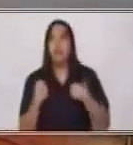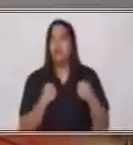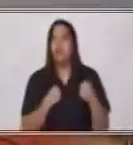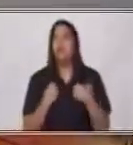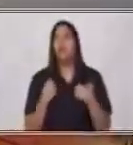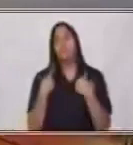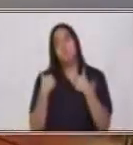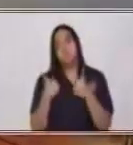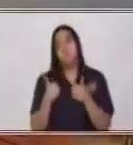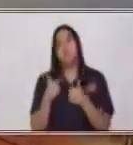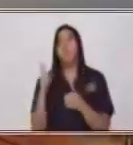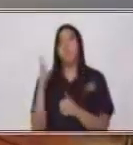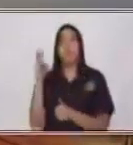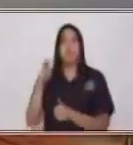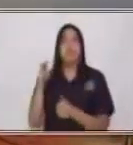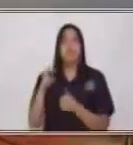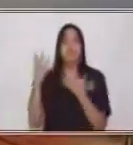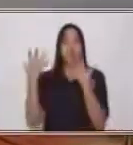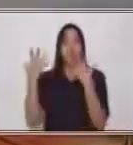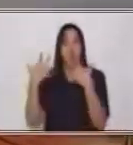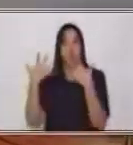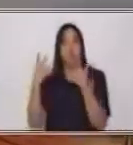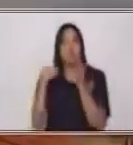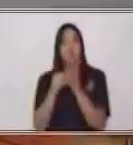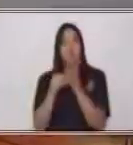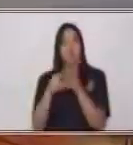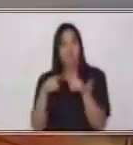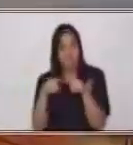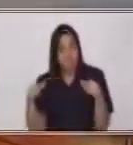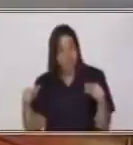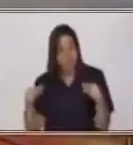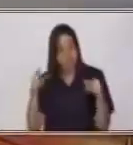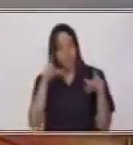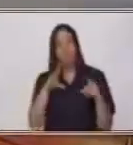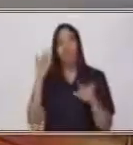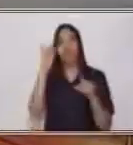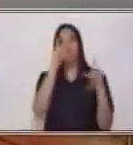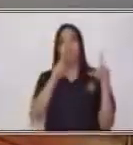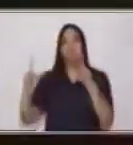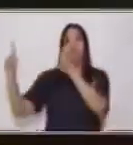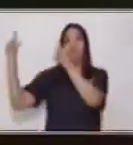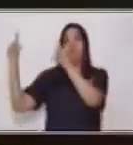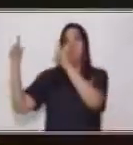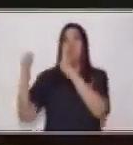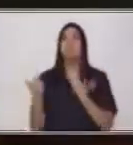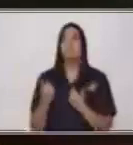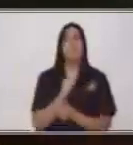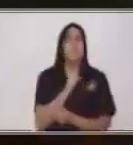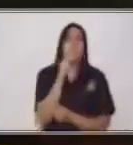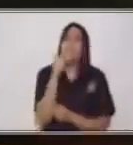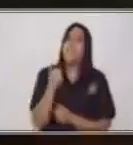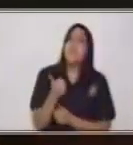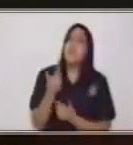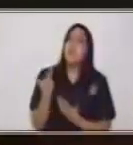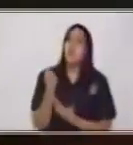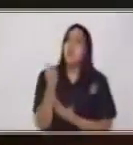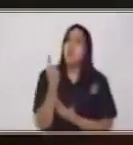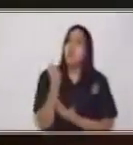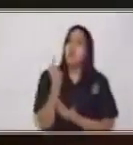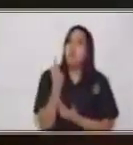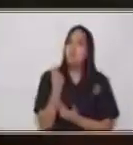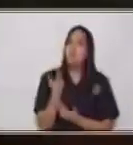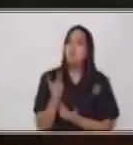Muy bien, necesitamos un billete de 10 quetzales. ¿Y qué otro billete nos hace